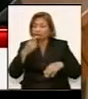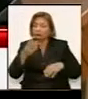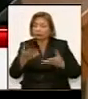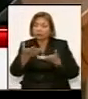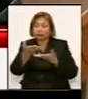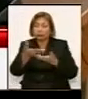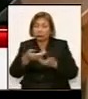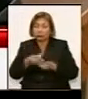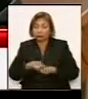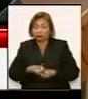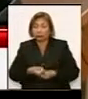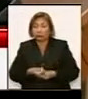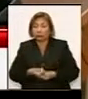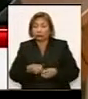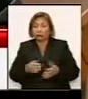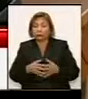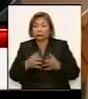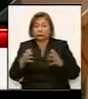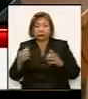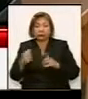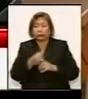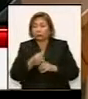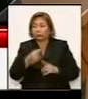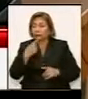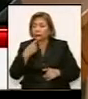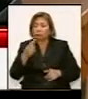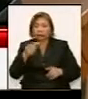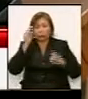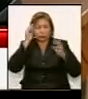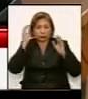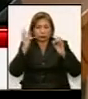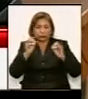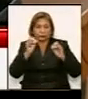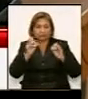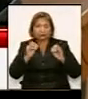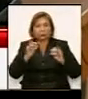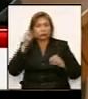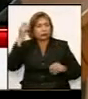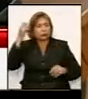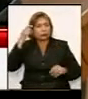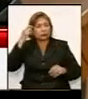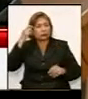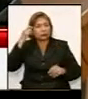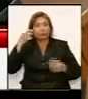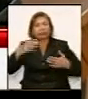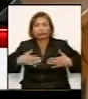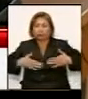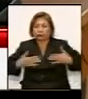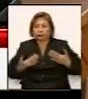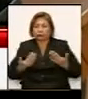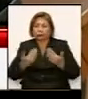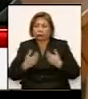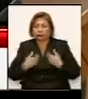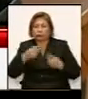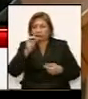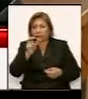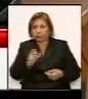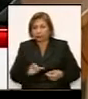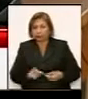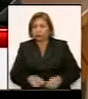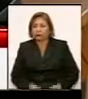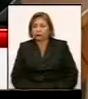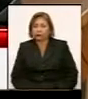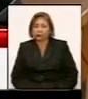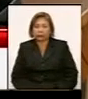recibe mayor ataques son las opiniones políticas y sociales que puede tener una persona como también